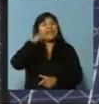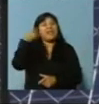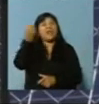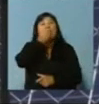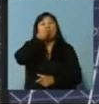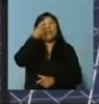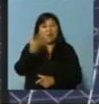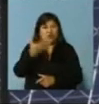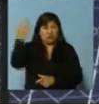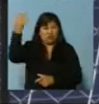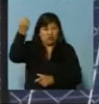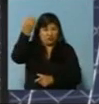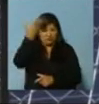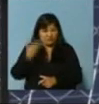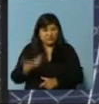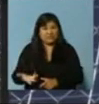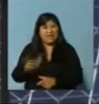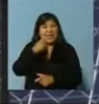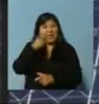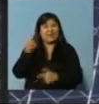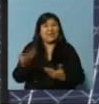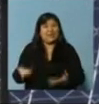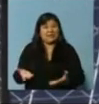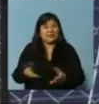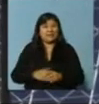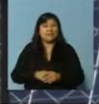Un hermoso día